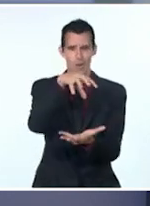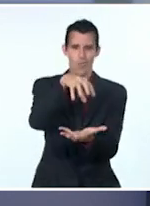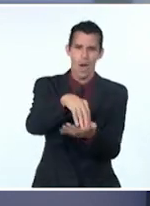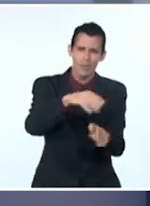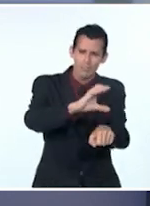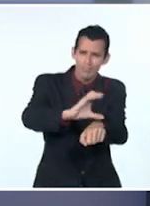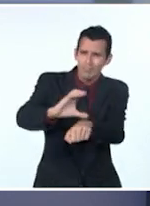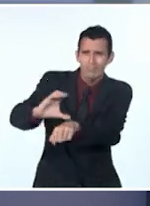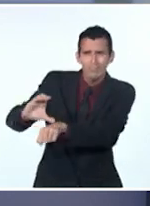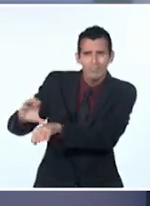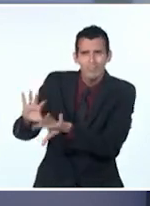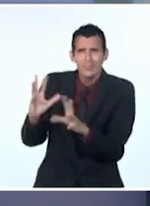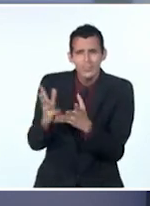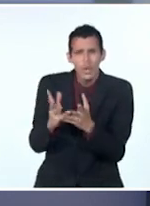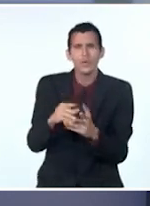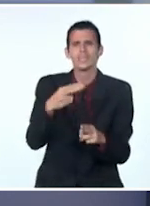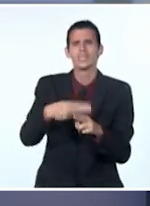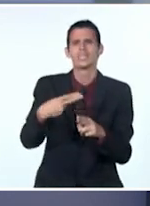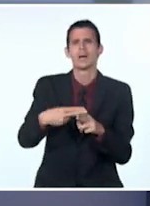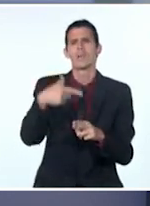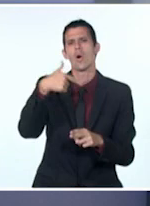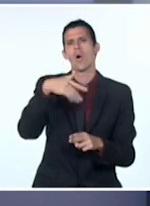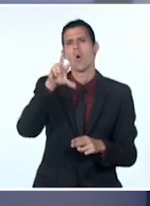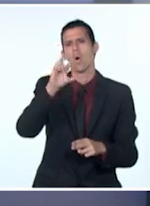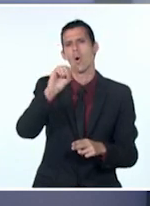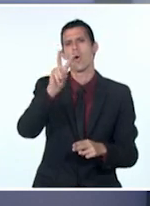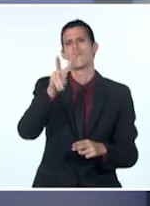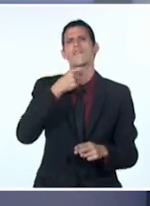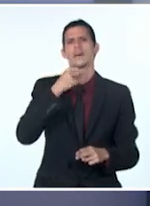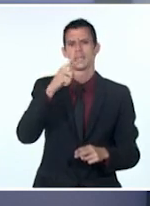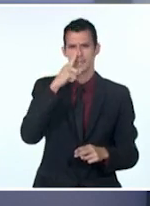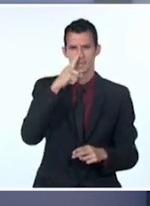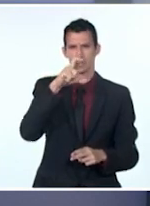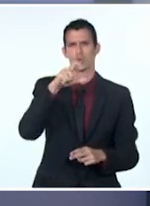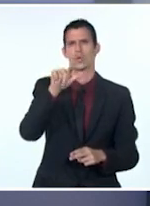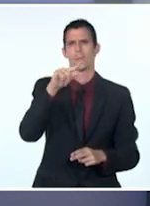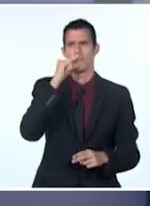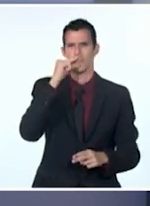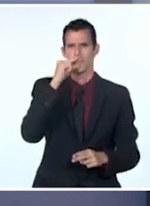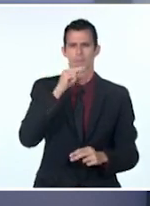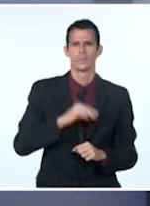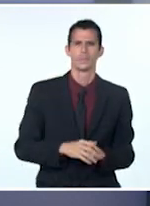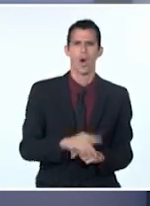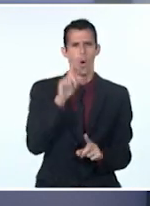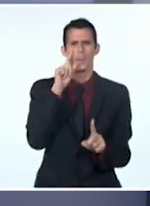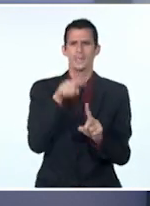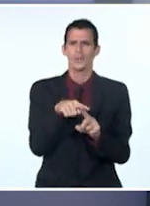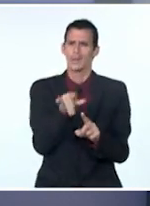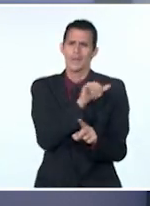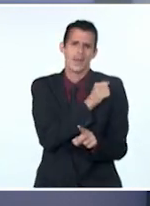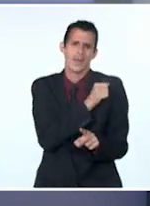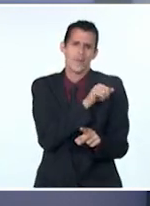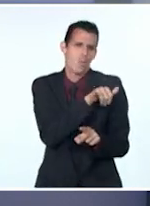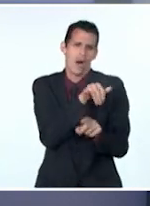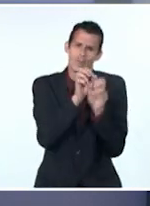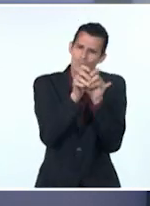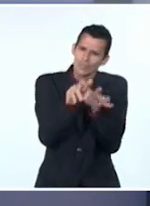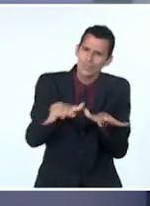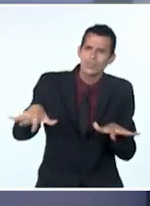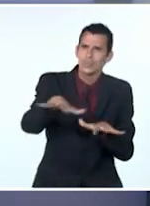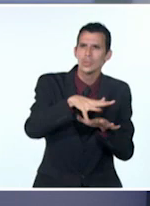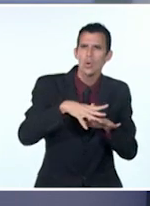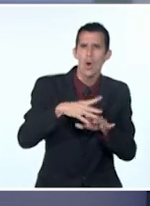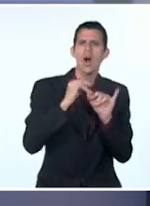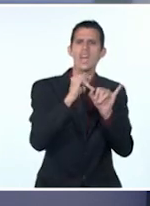cultura informática en nuestra población. Así es, Giselle. El acto central se desarrolló en la comunidad habanera del Fanguito en presencia de Judy Rodríguez